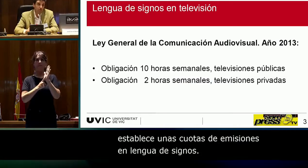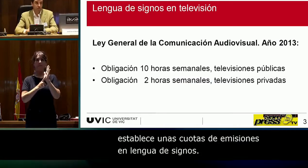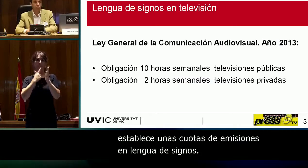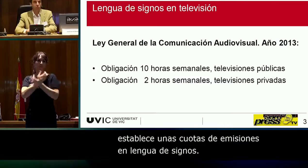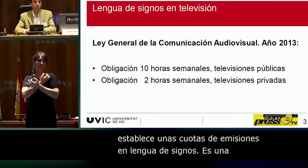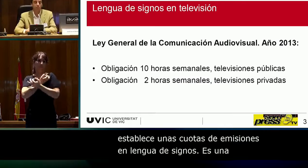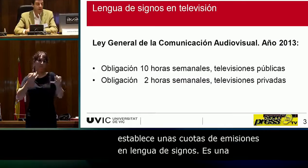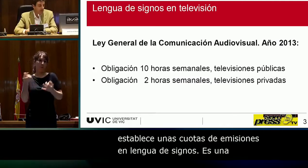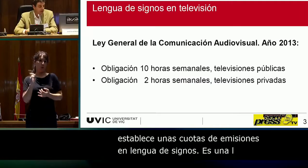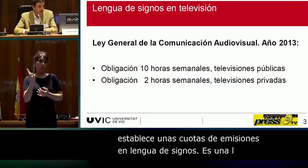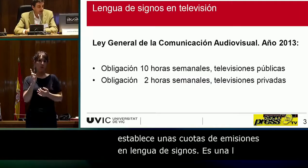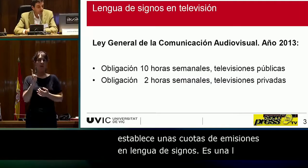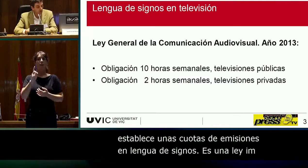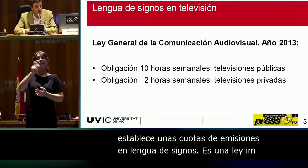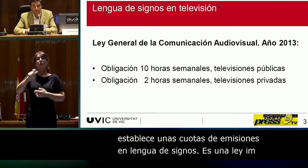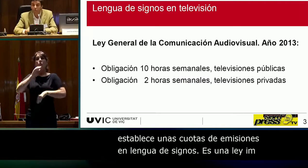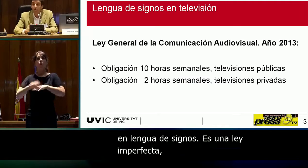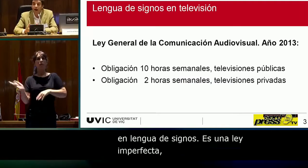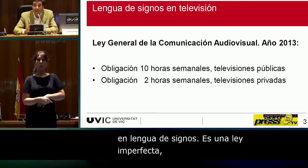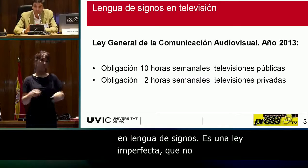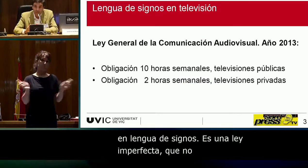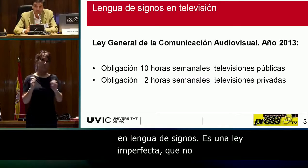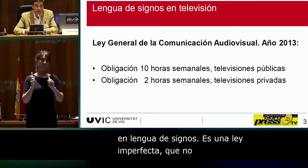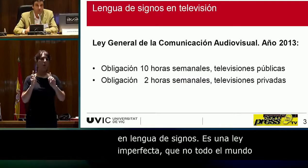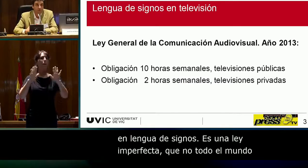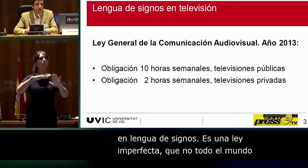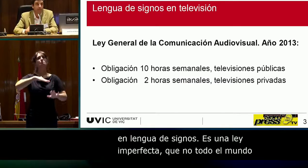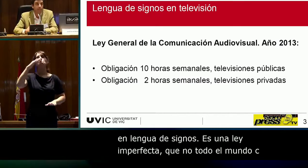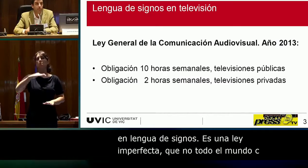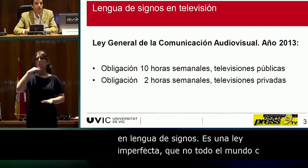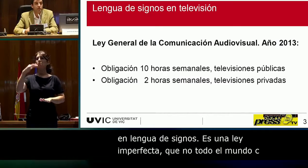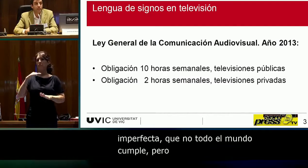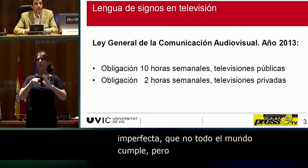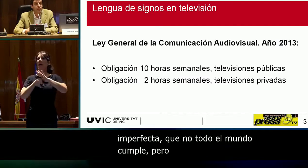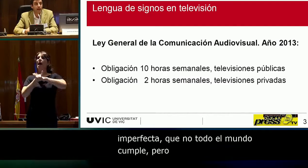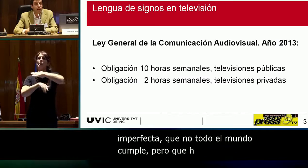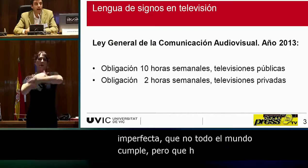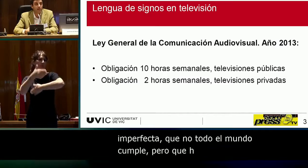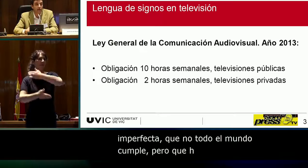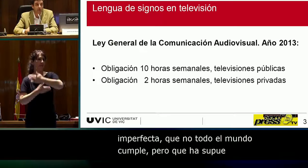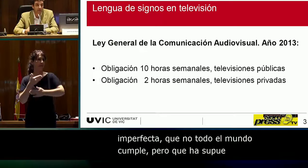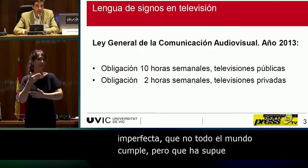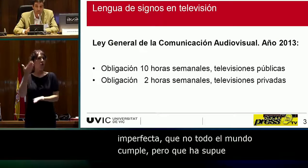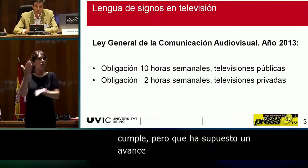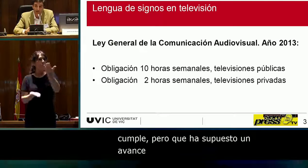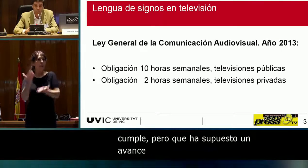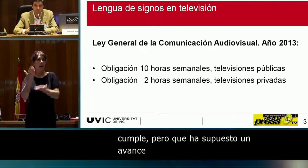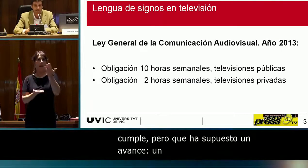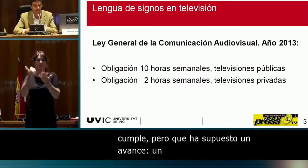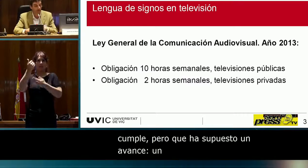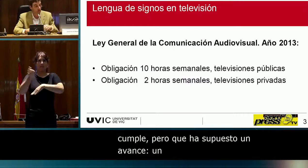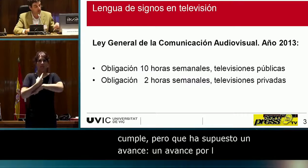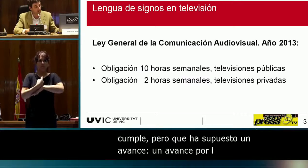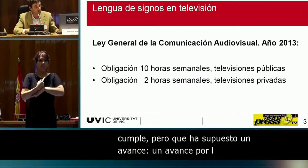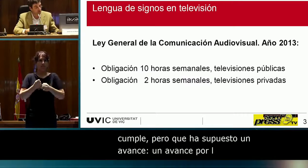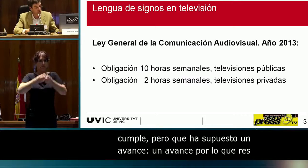imperfecta, que no todo el mundo cumple, pero que ha supuesto un avance por lo que respecta a nivel cuantitativo, más